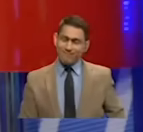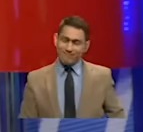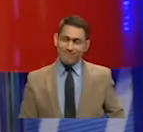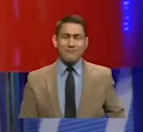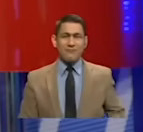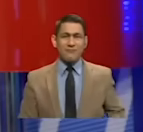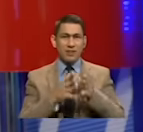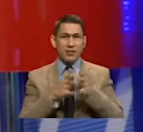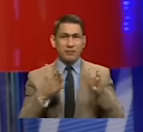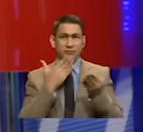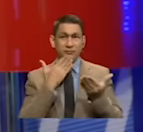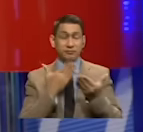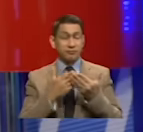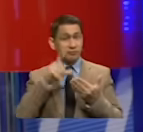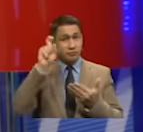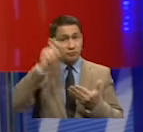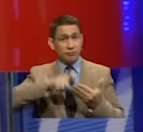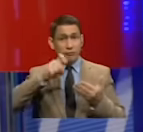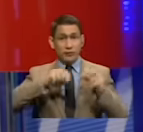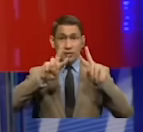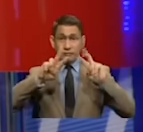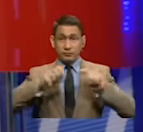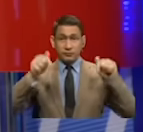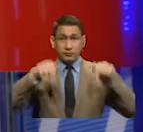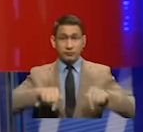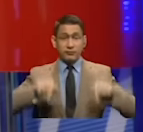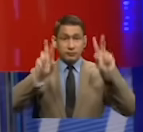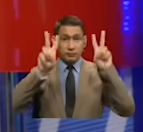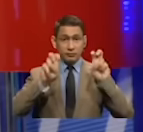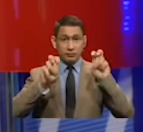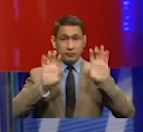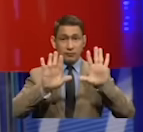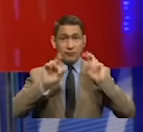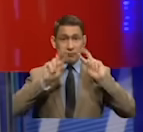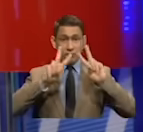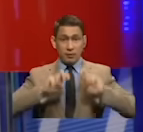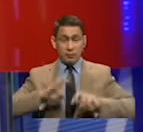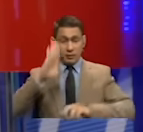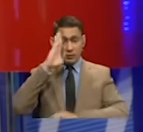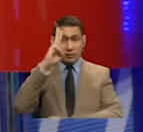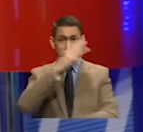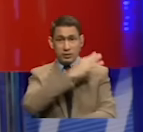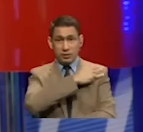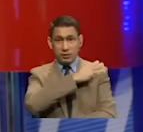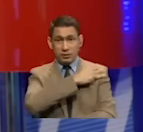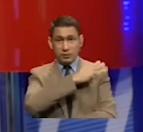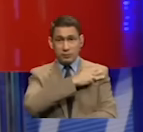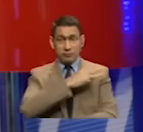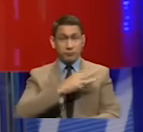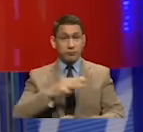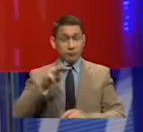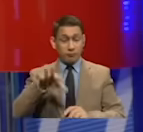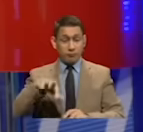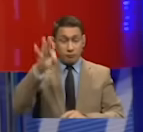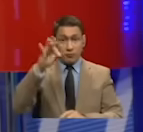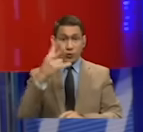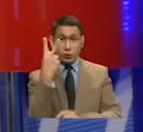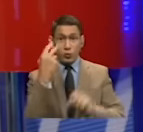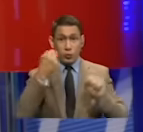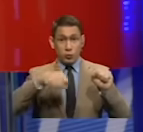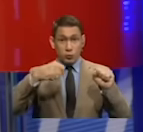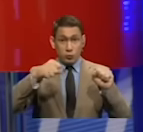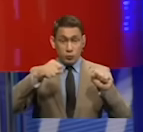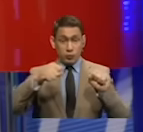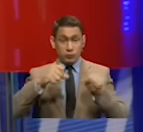tardes, Jorge. Mucho que investigar en este caso. Seguimos revisando más temas. En un operativo militar se recuperaron dos motos robadas en Puerto